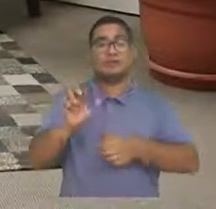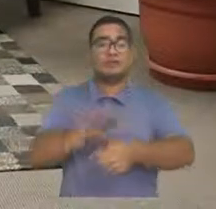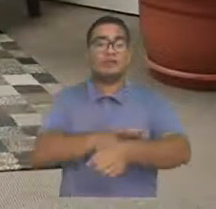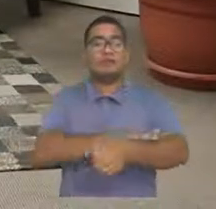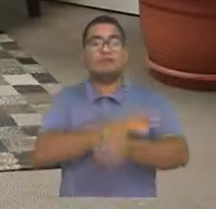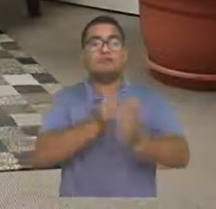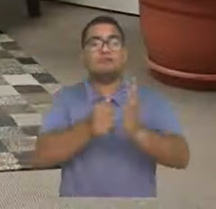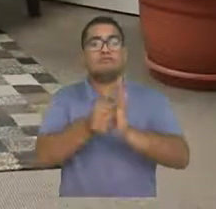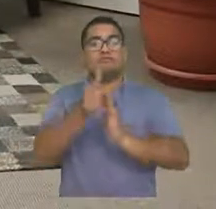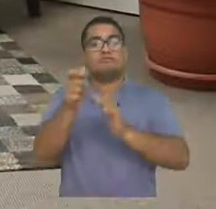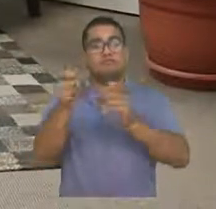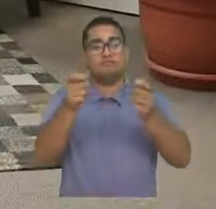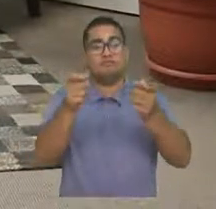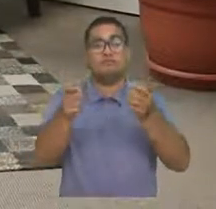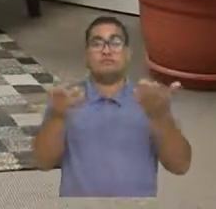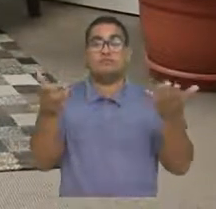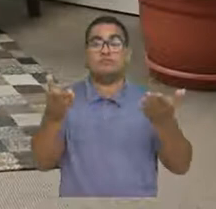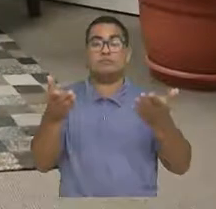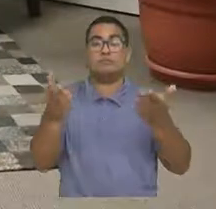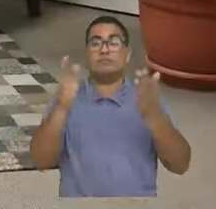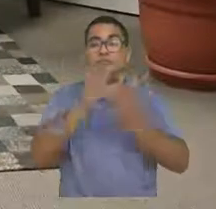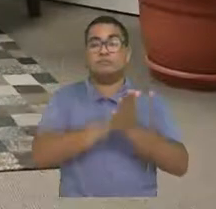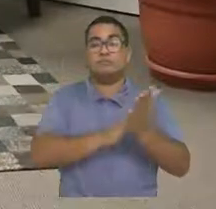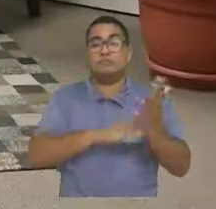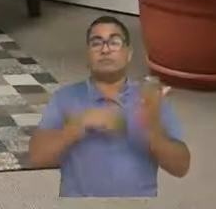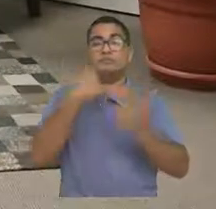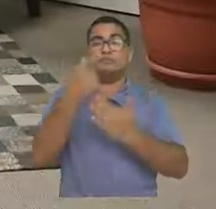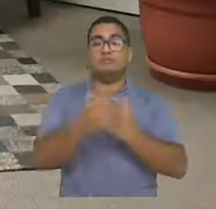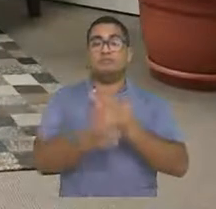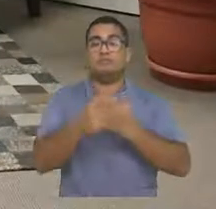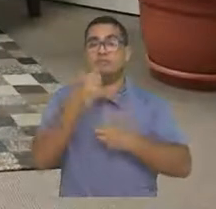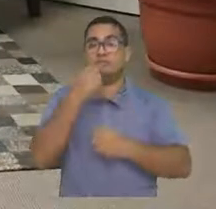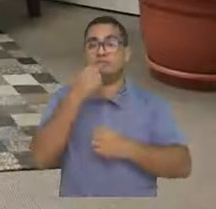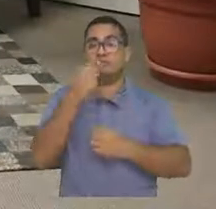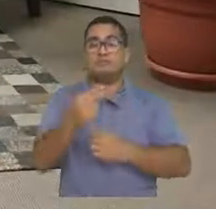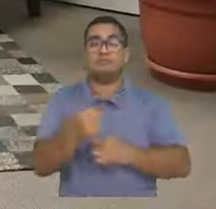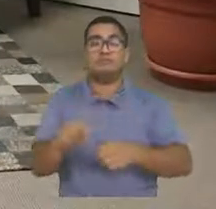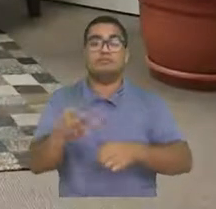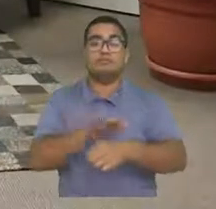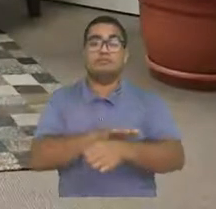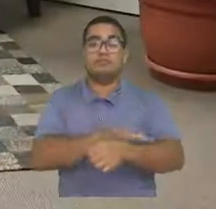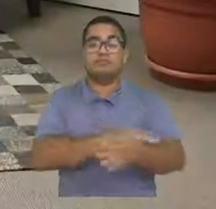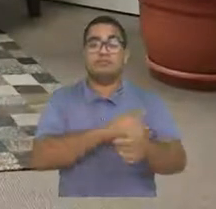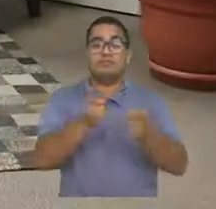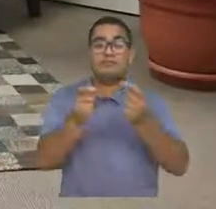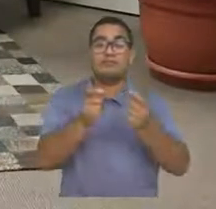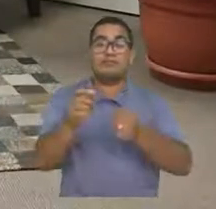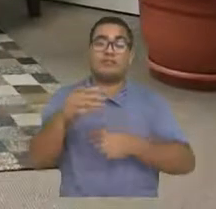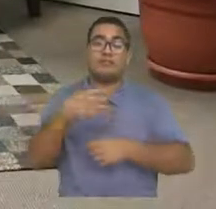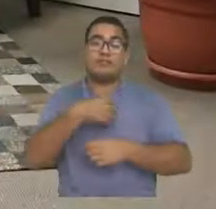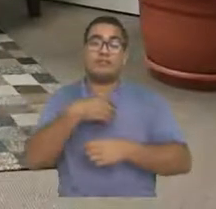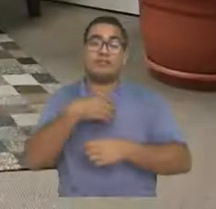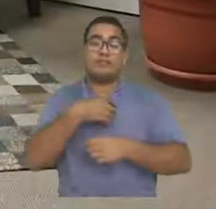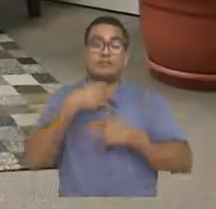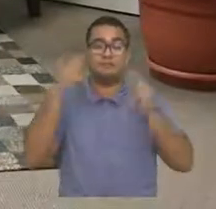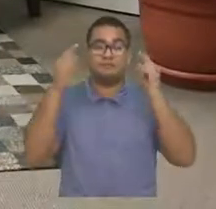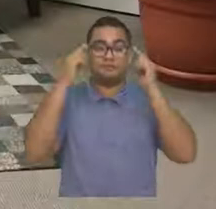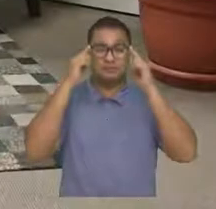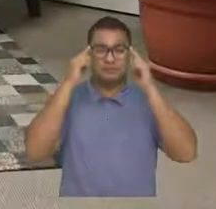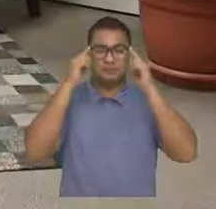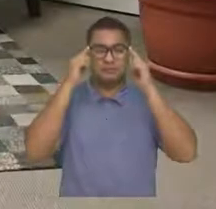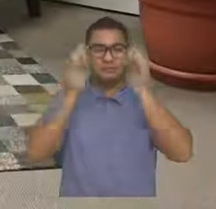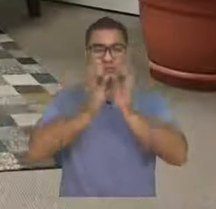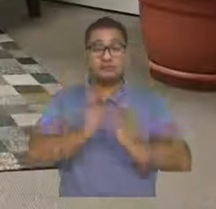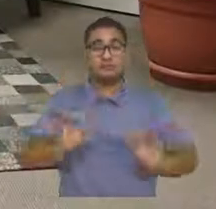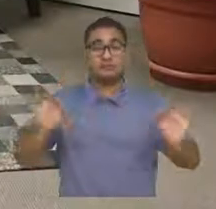que estábamos hablando en la parte del programa. Usted decía que a veces las emociones nos controlan a nosotros, controlan nuestro cerebro. Es